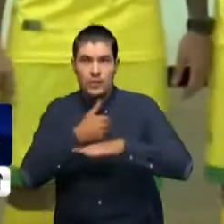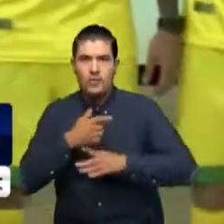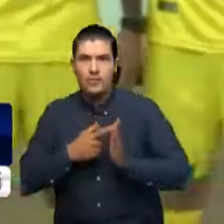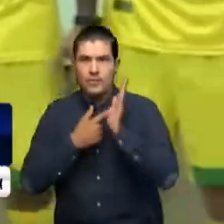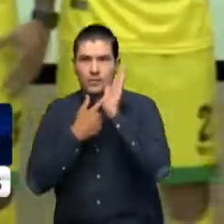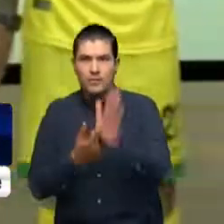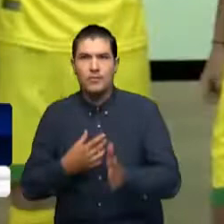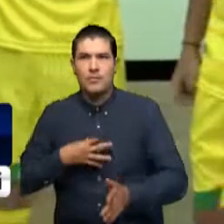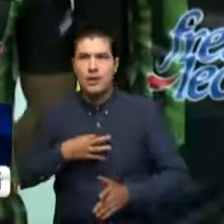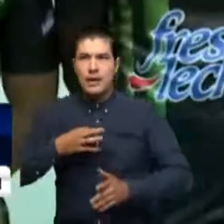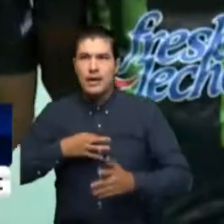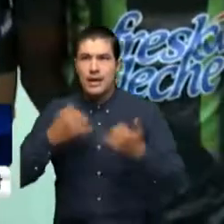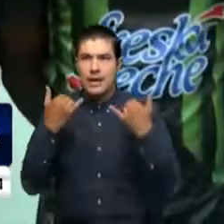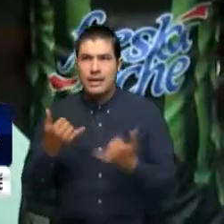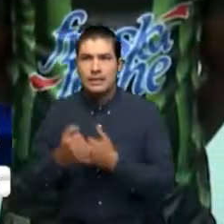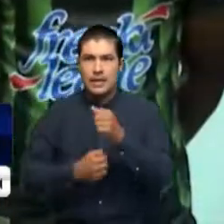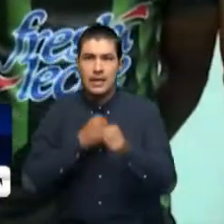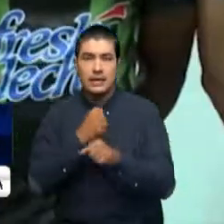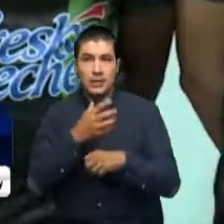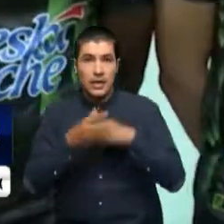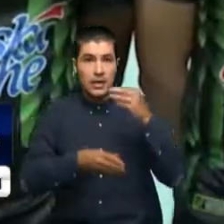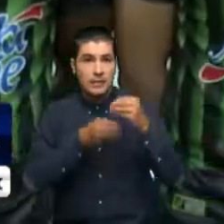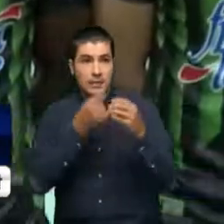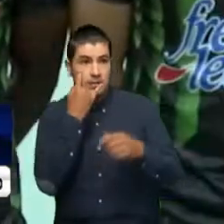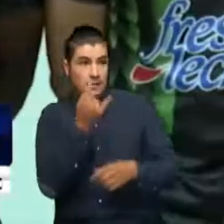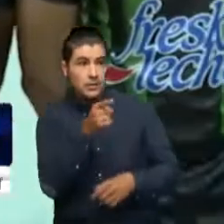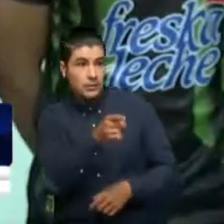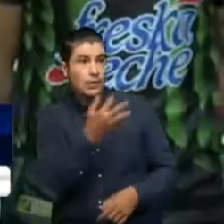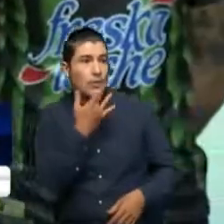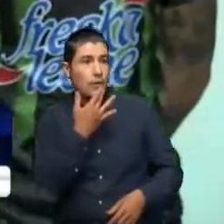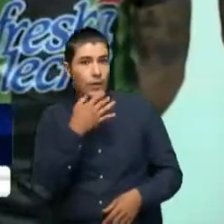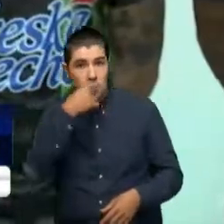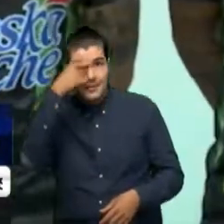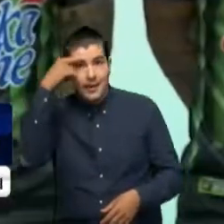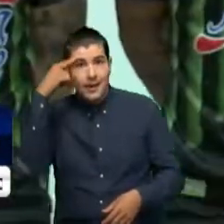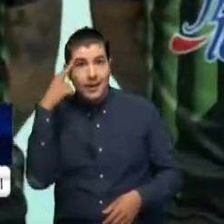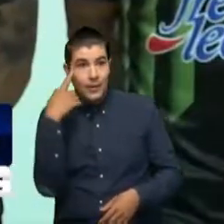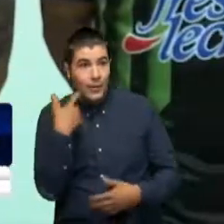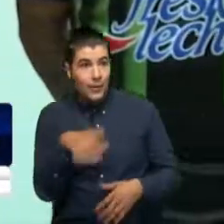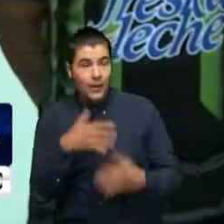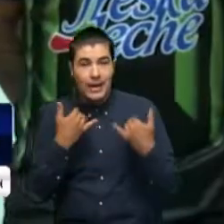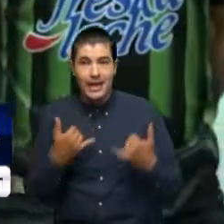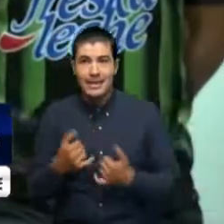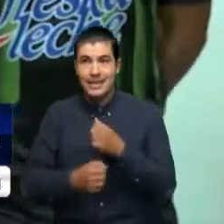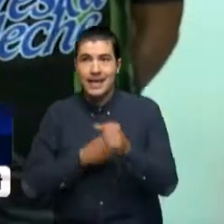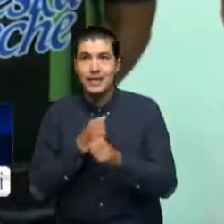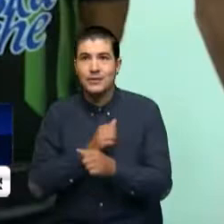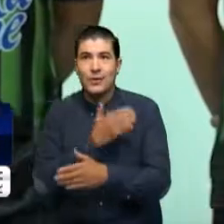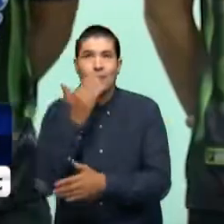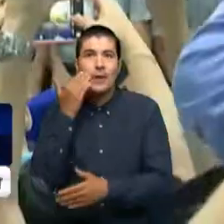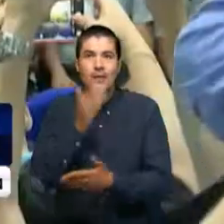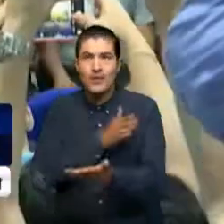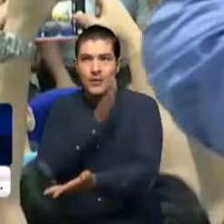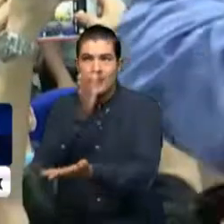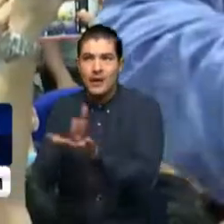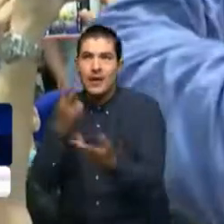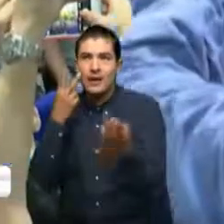durante la temporada y donde llamó la atención el color negro de la vestimenta que usarán en condición de visitante